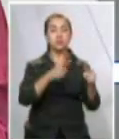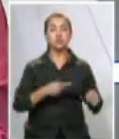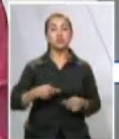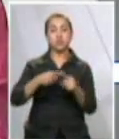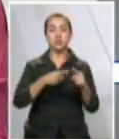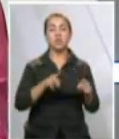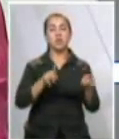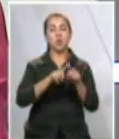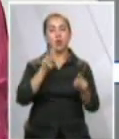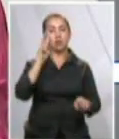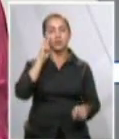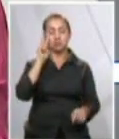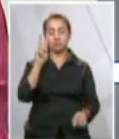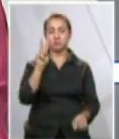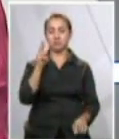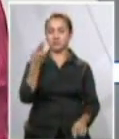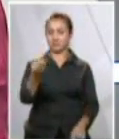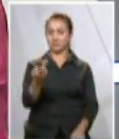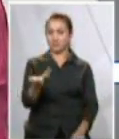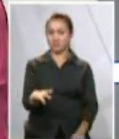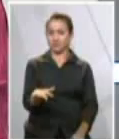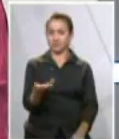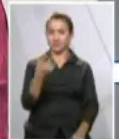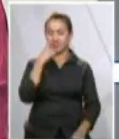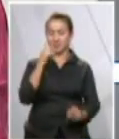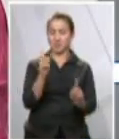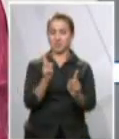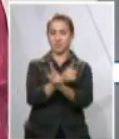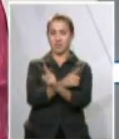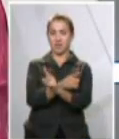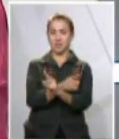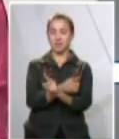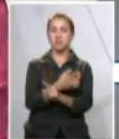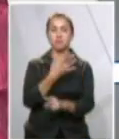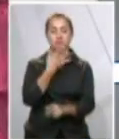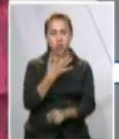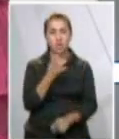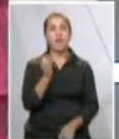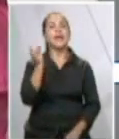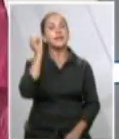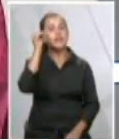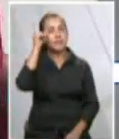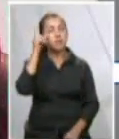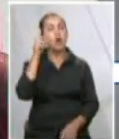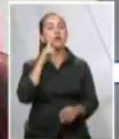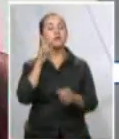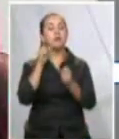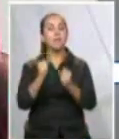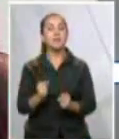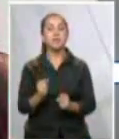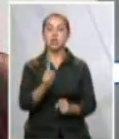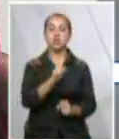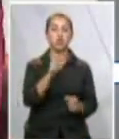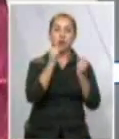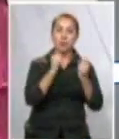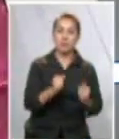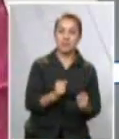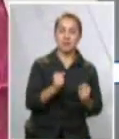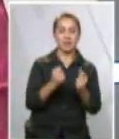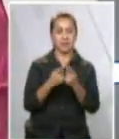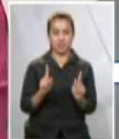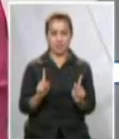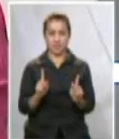nos cambia la mirada. Nos cambia la mirada respecto de lo que entendemos por capacidades o no capacidades o